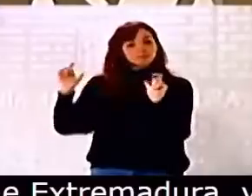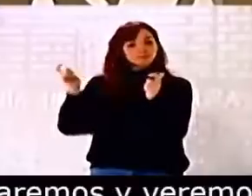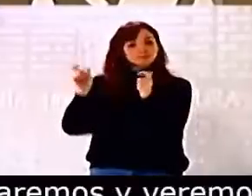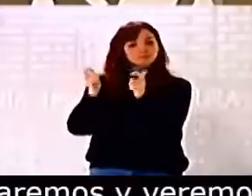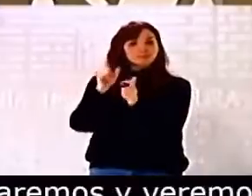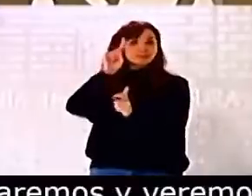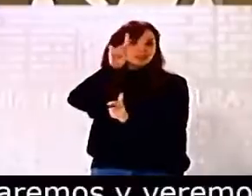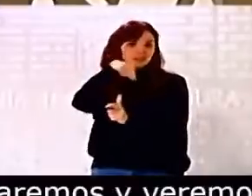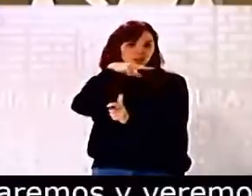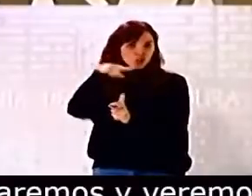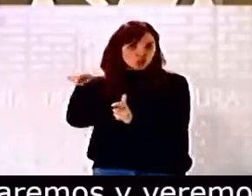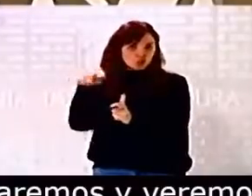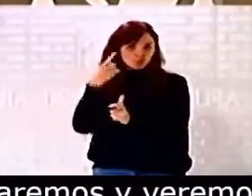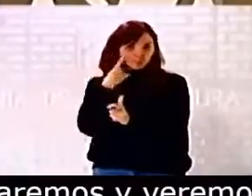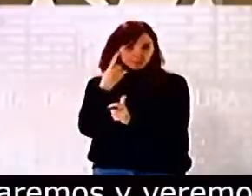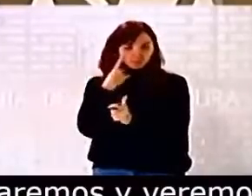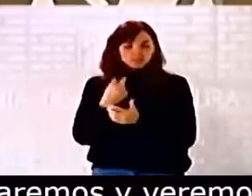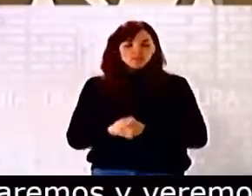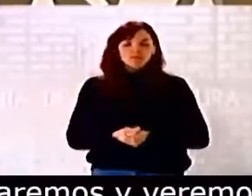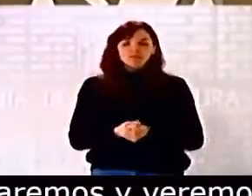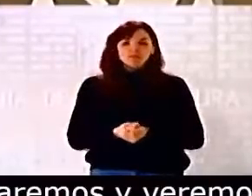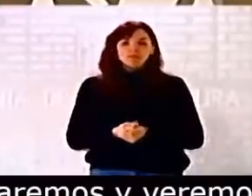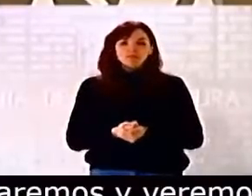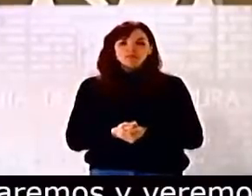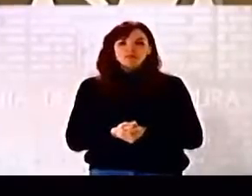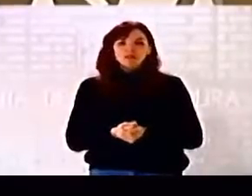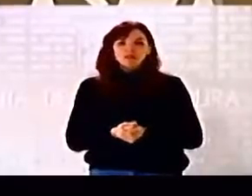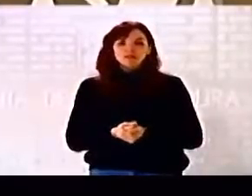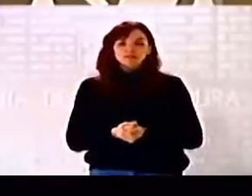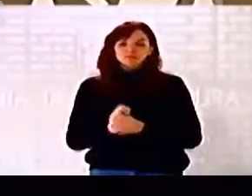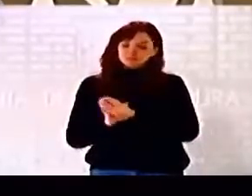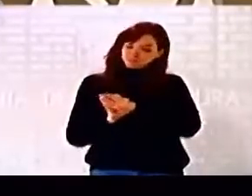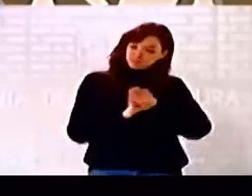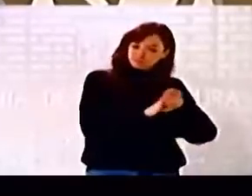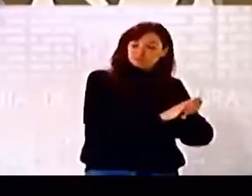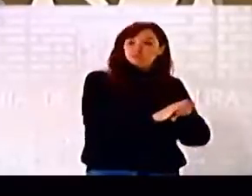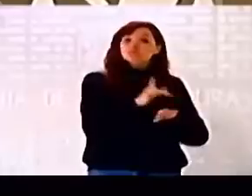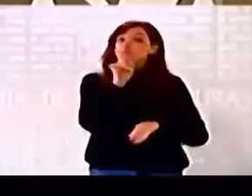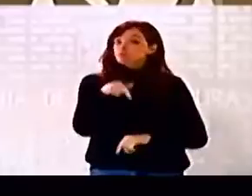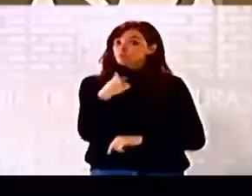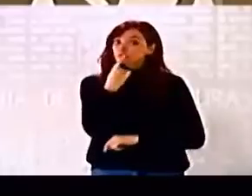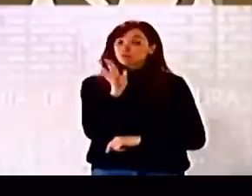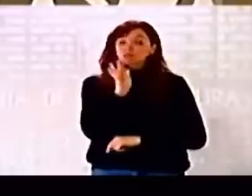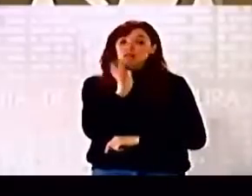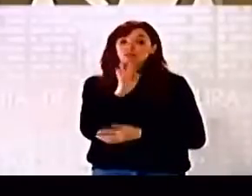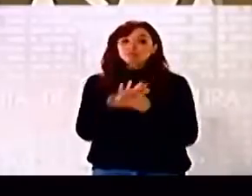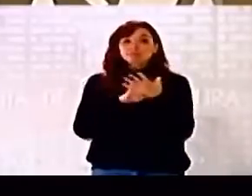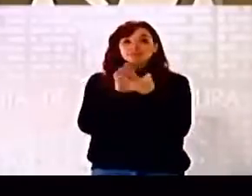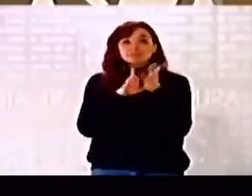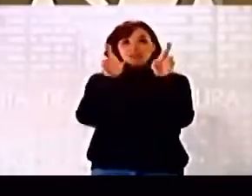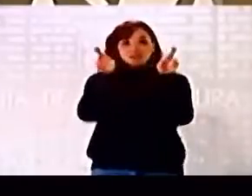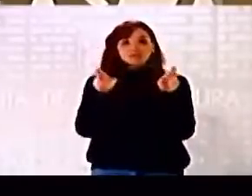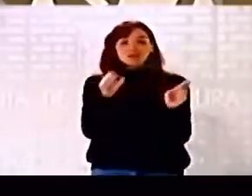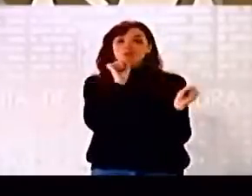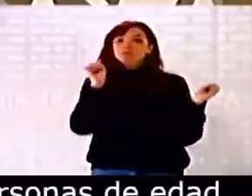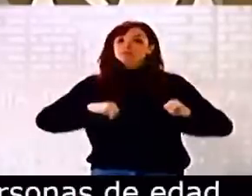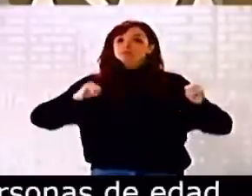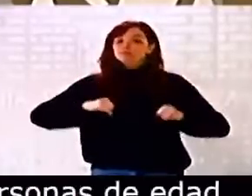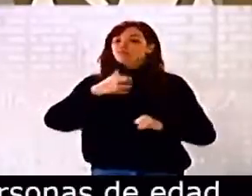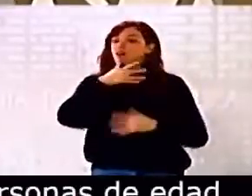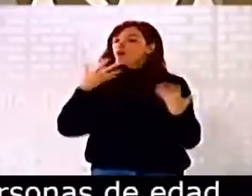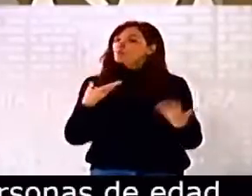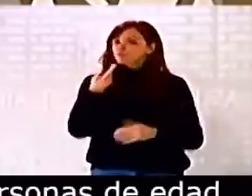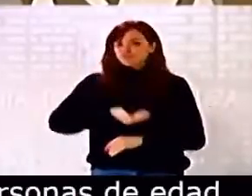incidencia. Les decía que les iba a hablar de las residencias de personas de edad. Para nosotros tienen mucha importancia en este